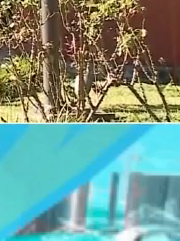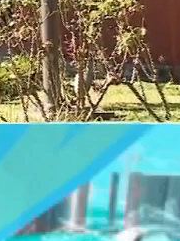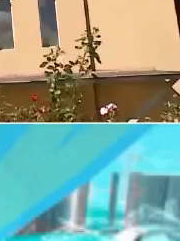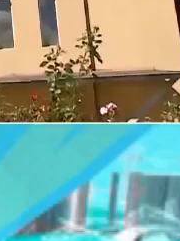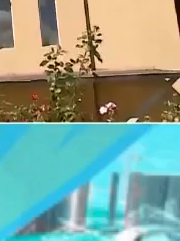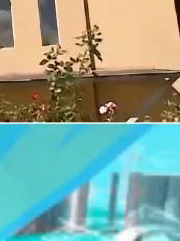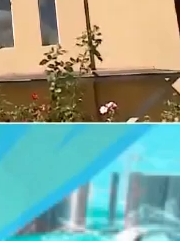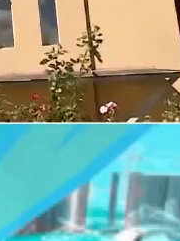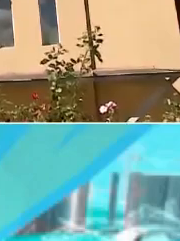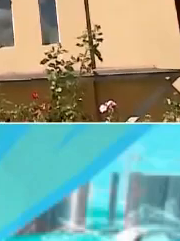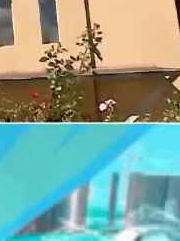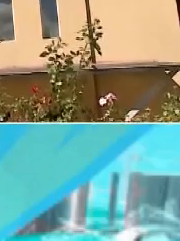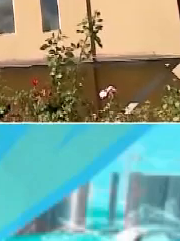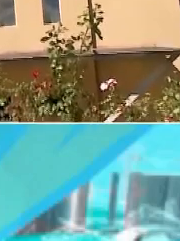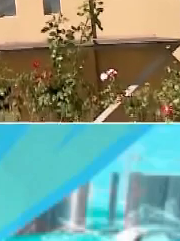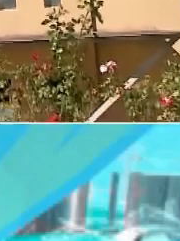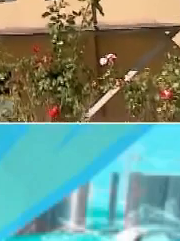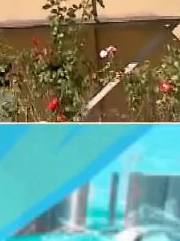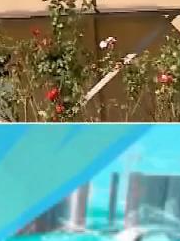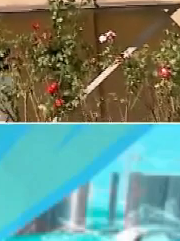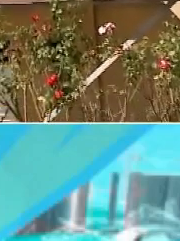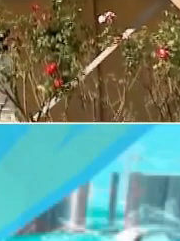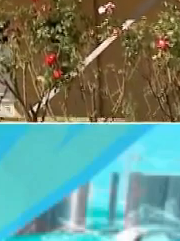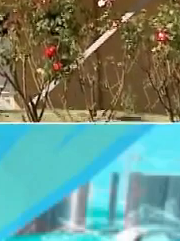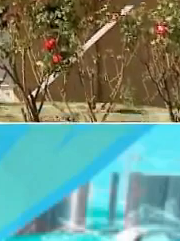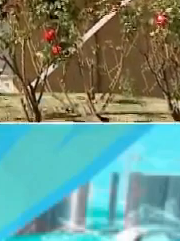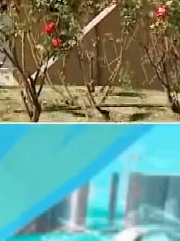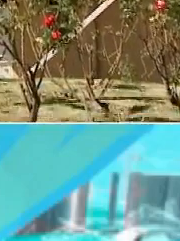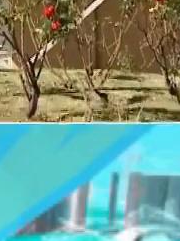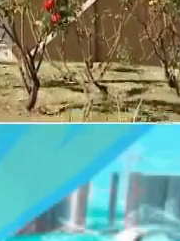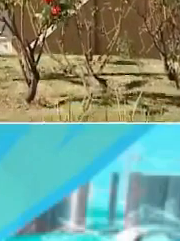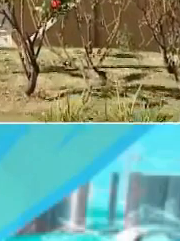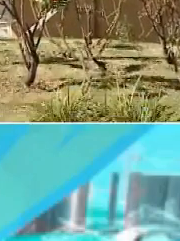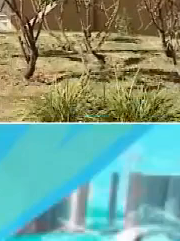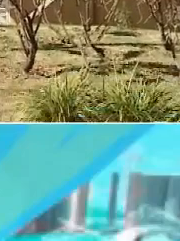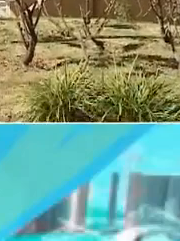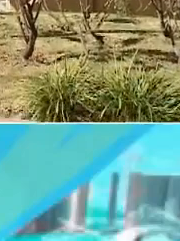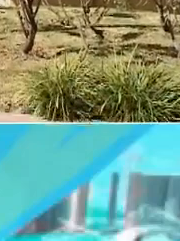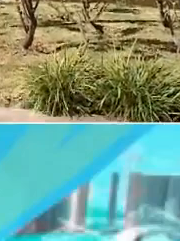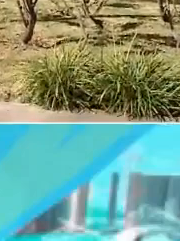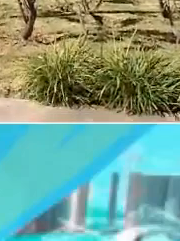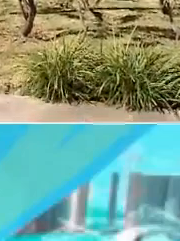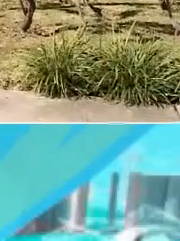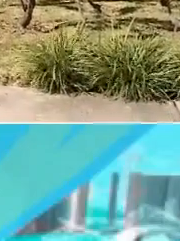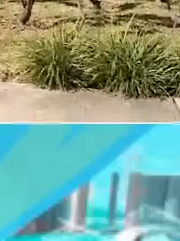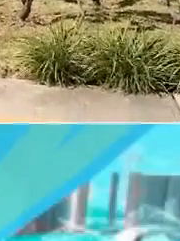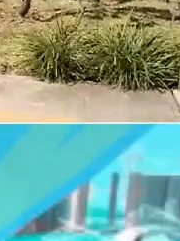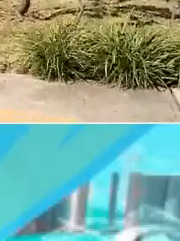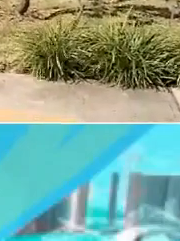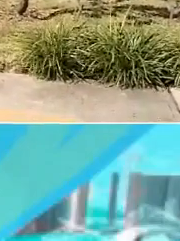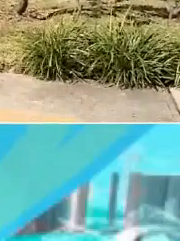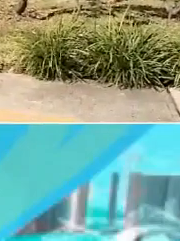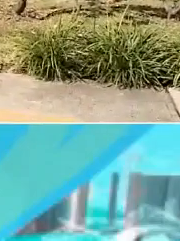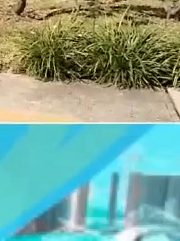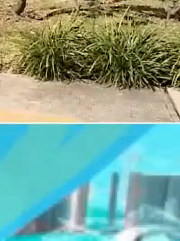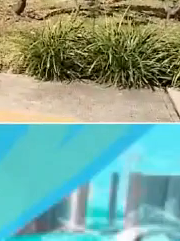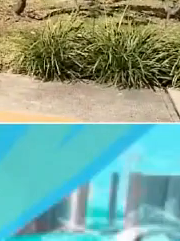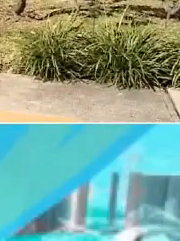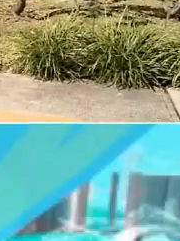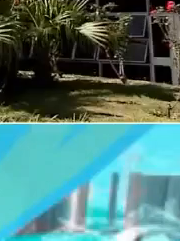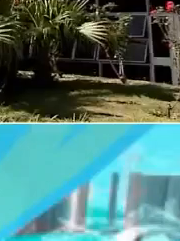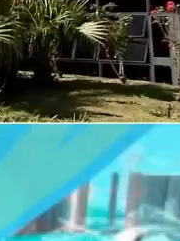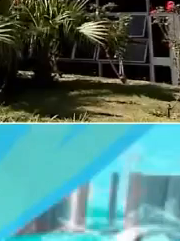tomando en consideración que el lunes es feriado. Con respecto al área de hospitalización, también, obviamente, un cambio importante, porque en